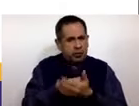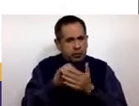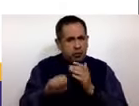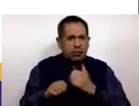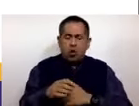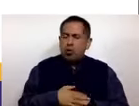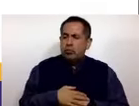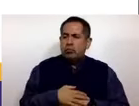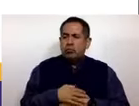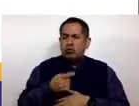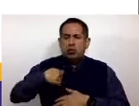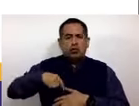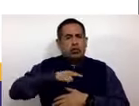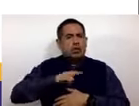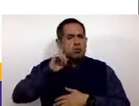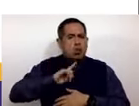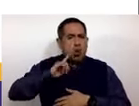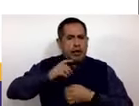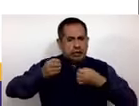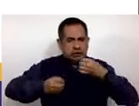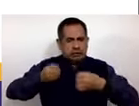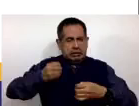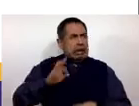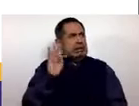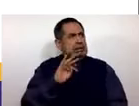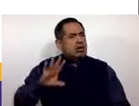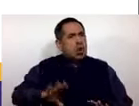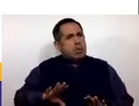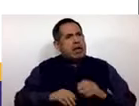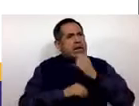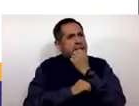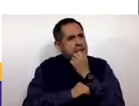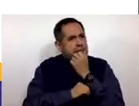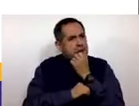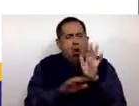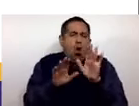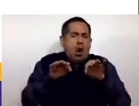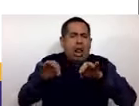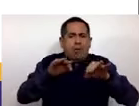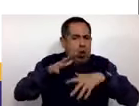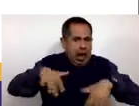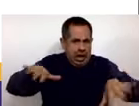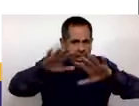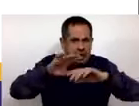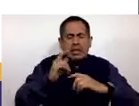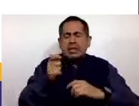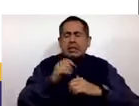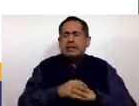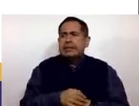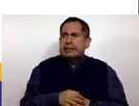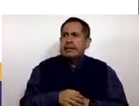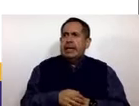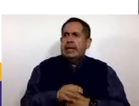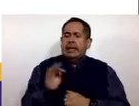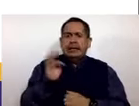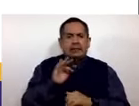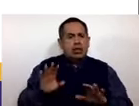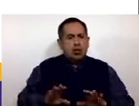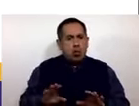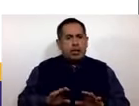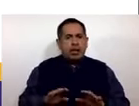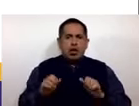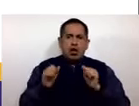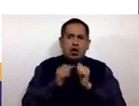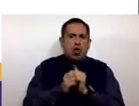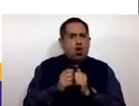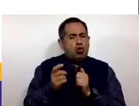como juzgadoras sería conveniente, o en cualquier ámbito laboral, sería conveniente ver a través de un